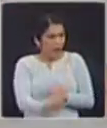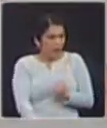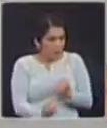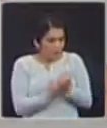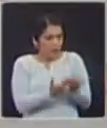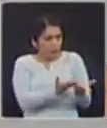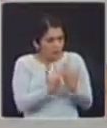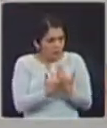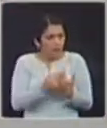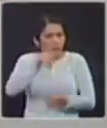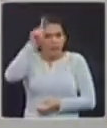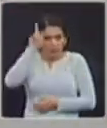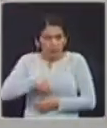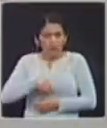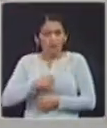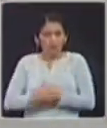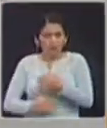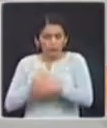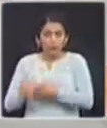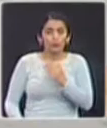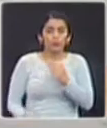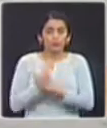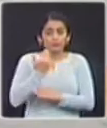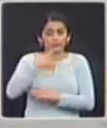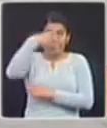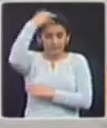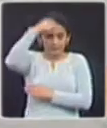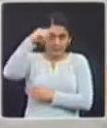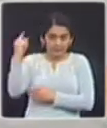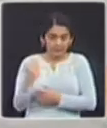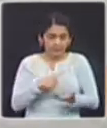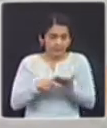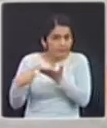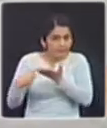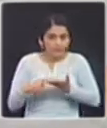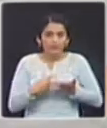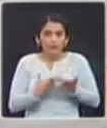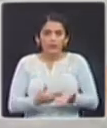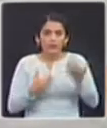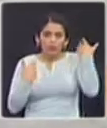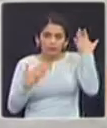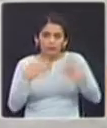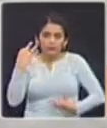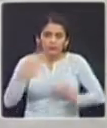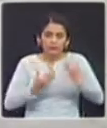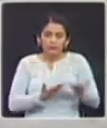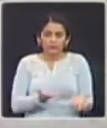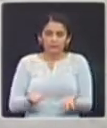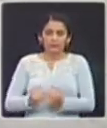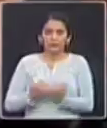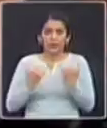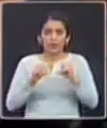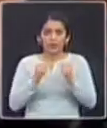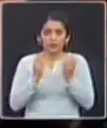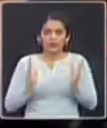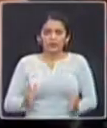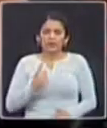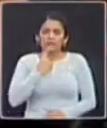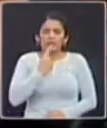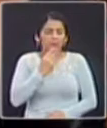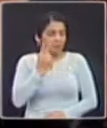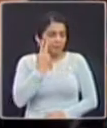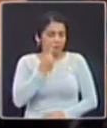de interpelación al segundo mandatario. Pero veamos lo que dijeron los asambleístas en este acto.